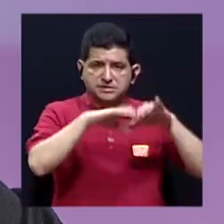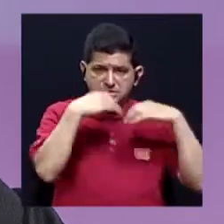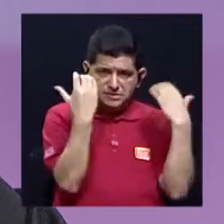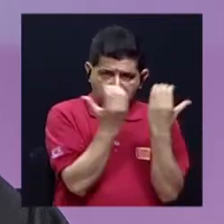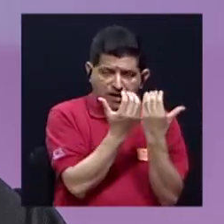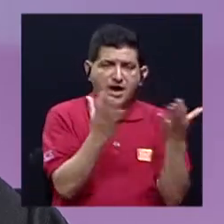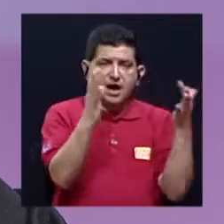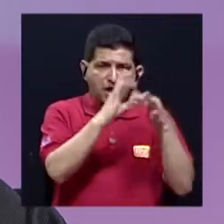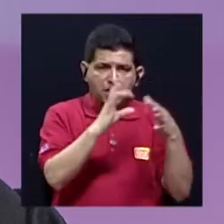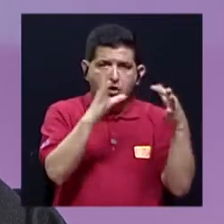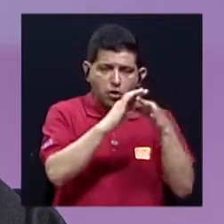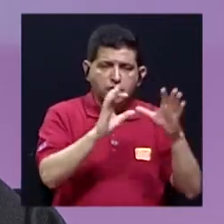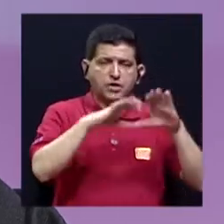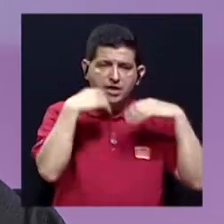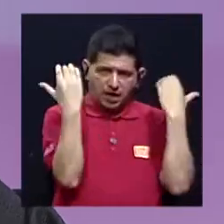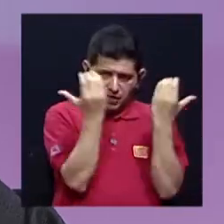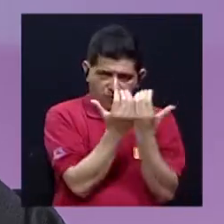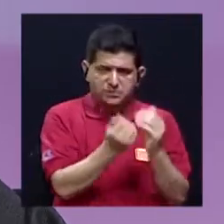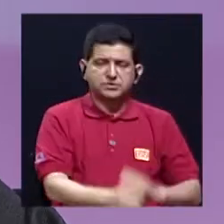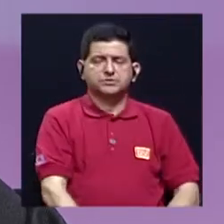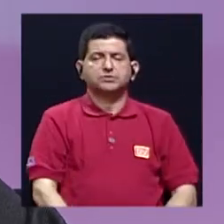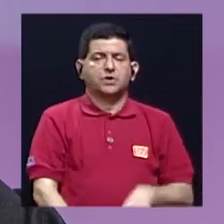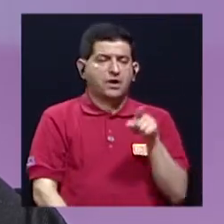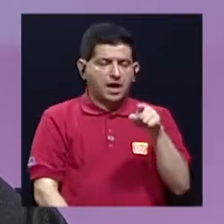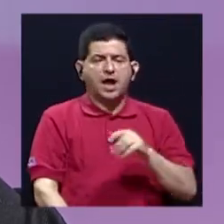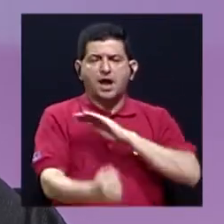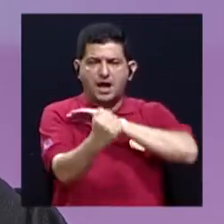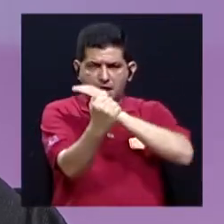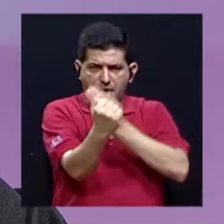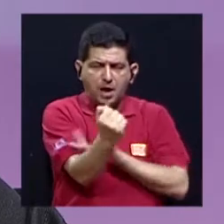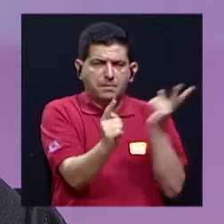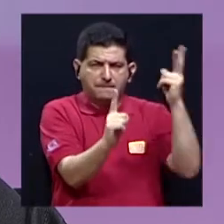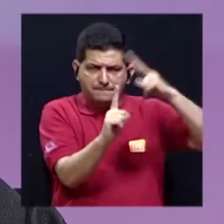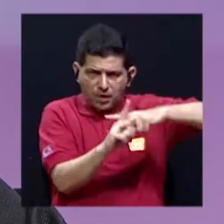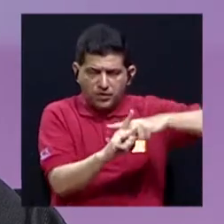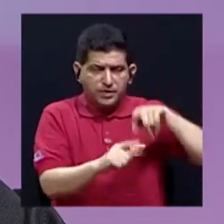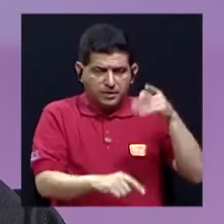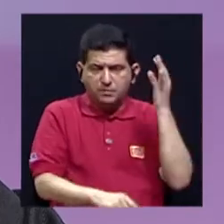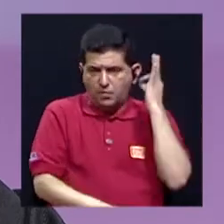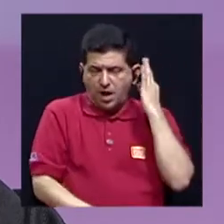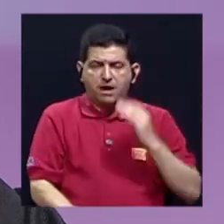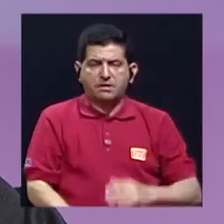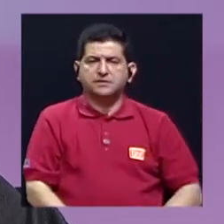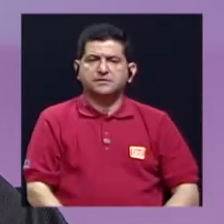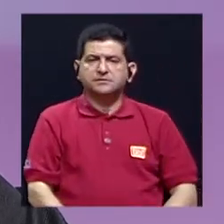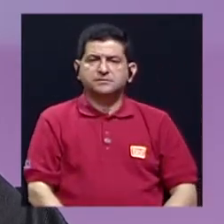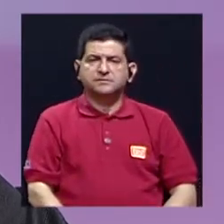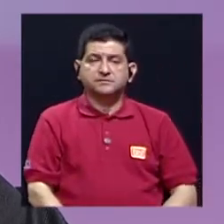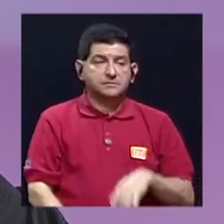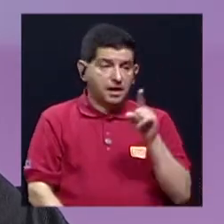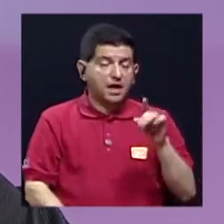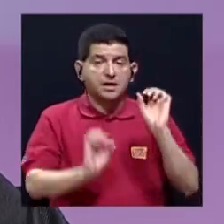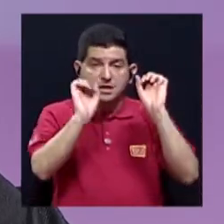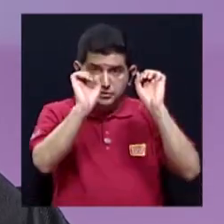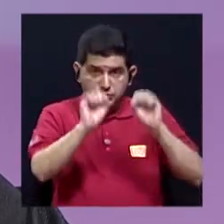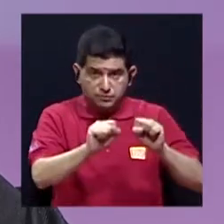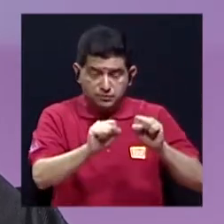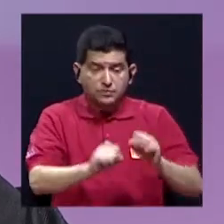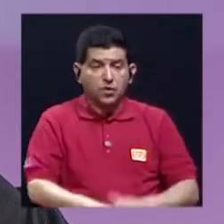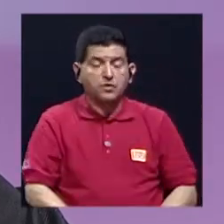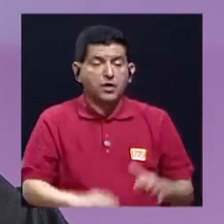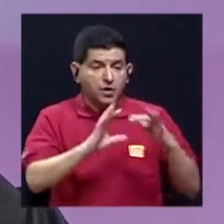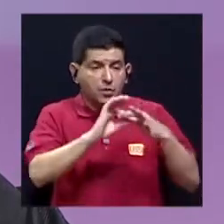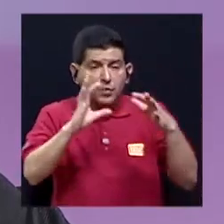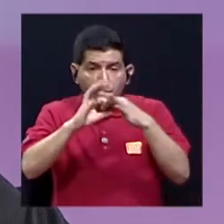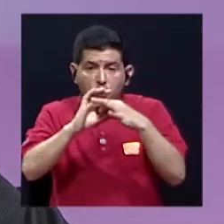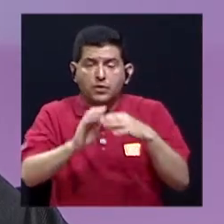y coordinando esas comisiones, empoderando, ¿verdad?, a esas mujeres para que ellas ya y sean las que